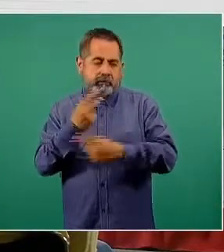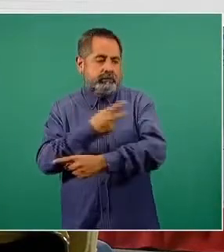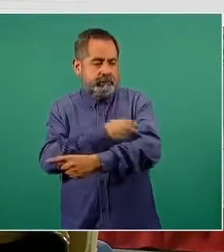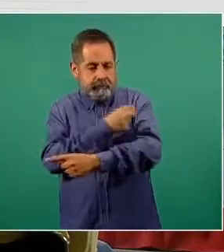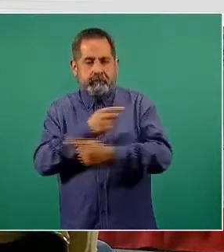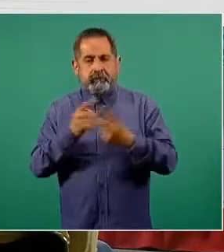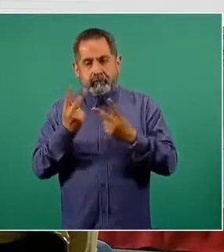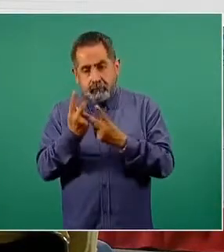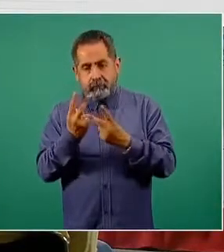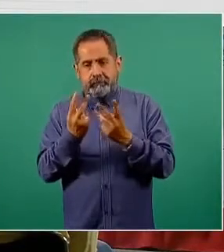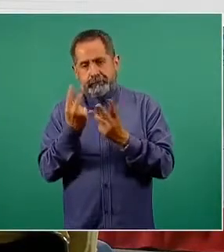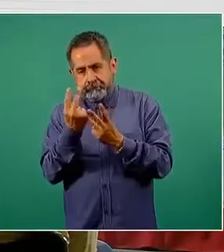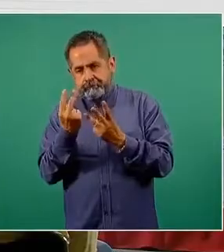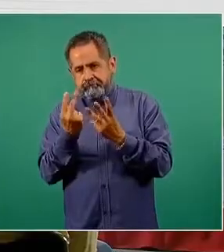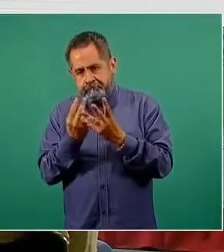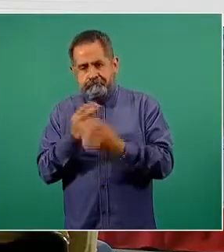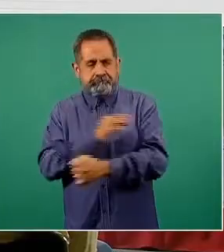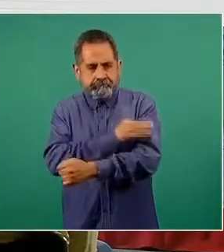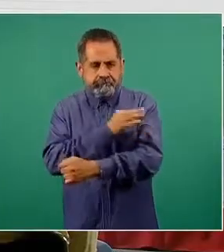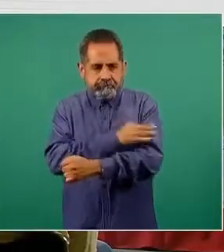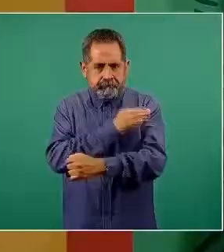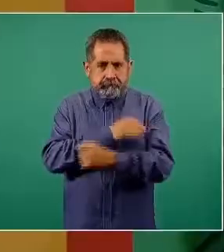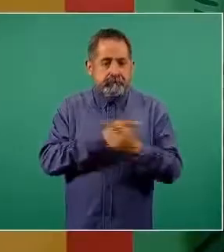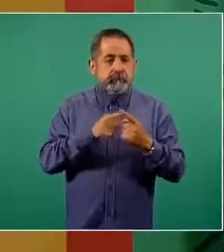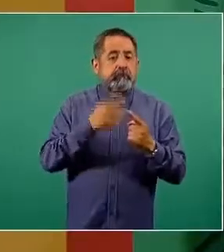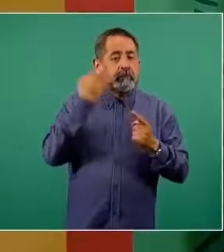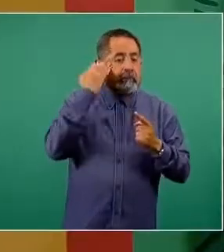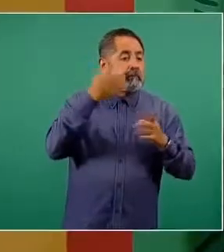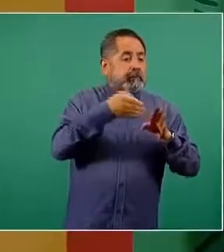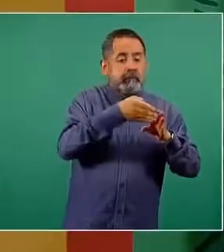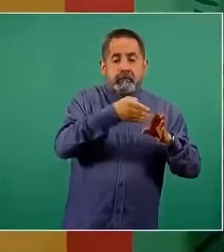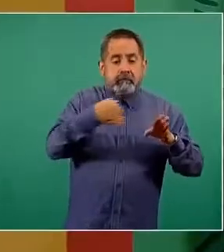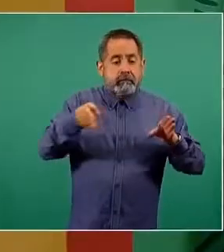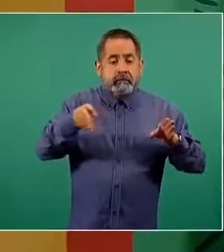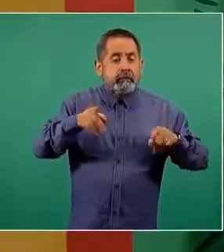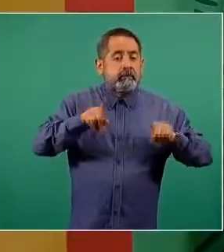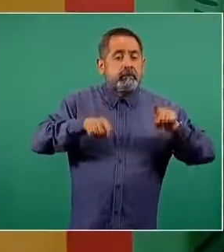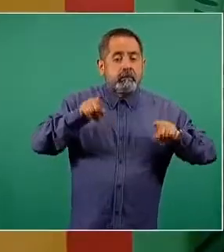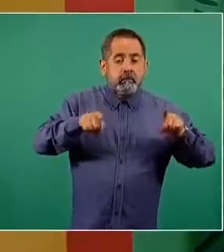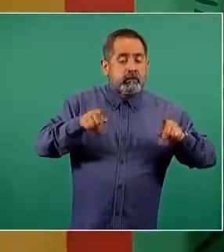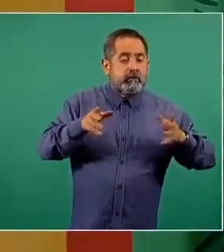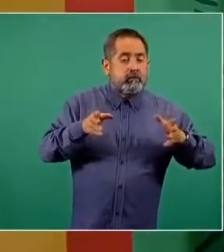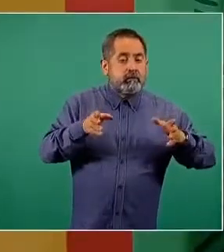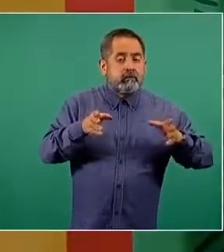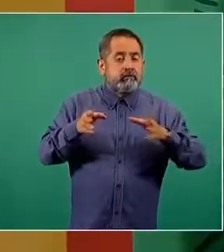Pero cada una tiene un intervalo diferente de dosis que depende de la